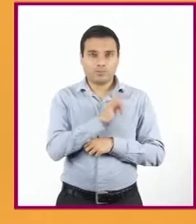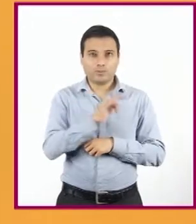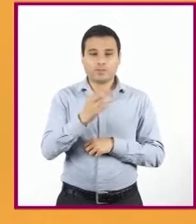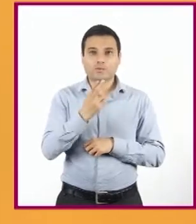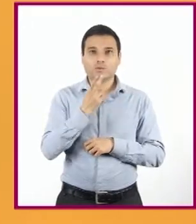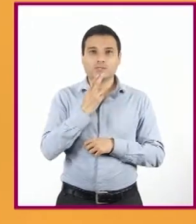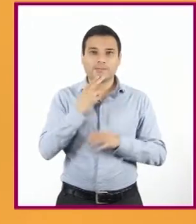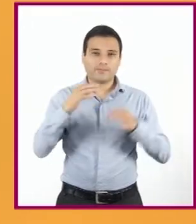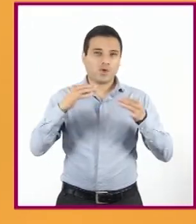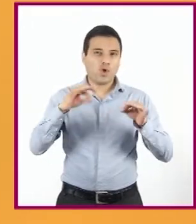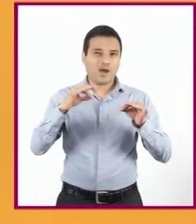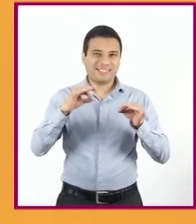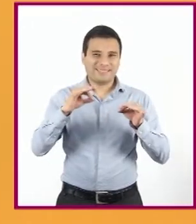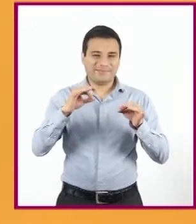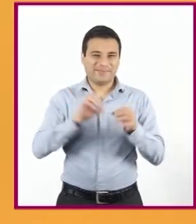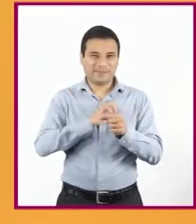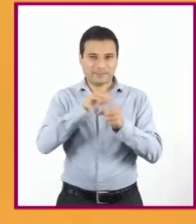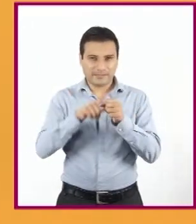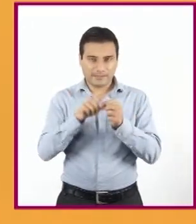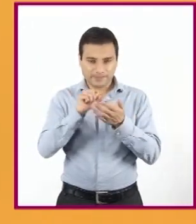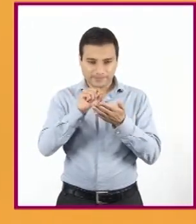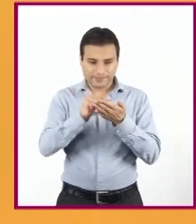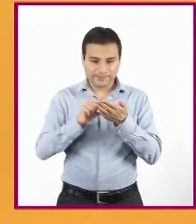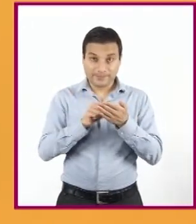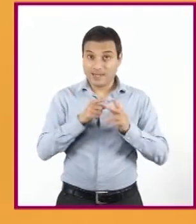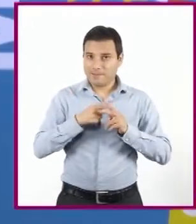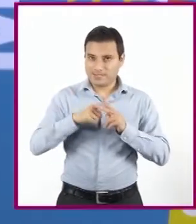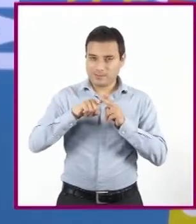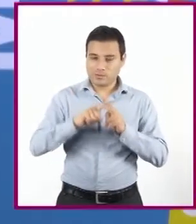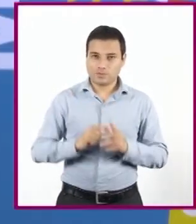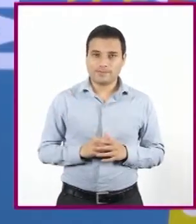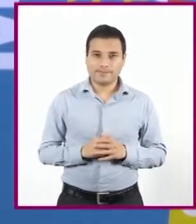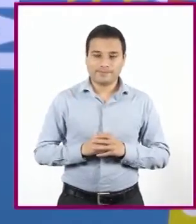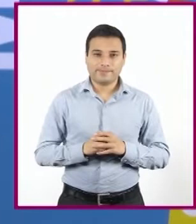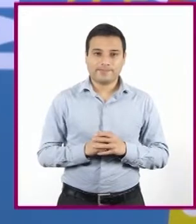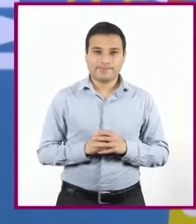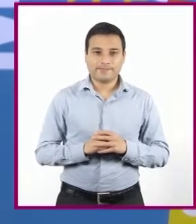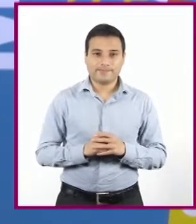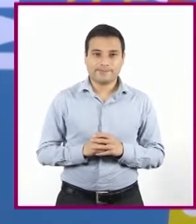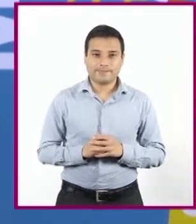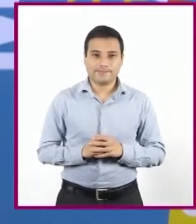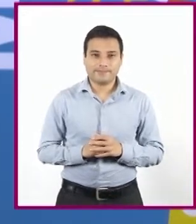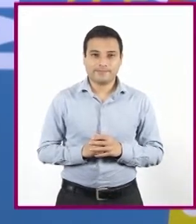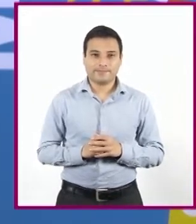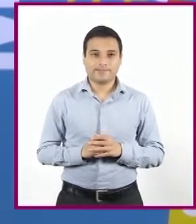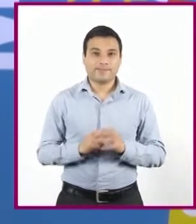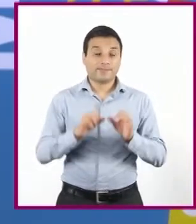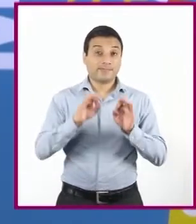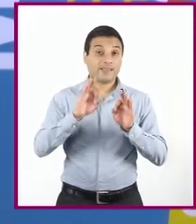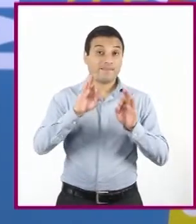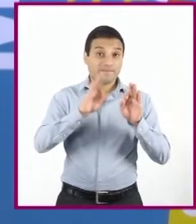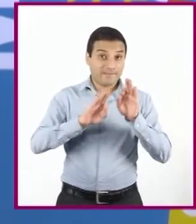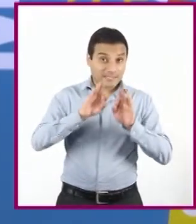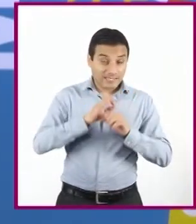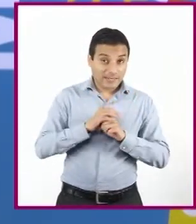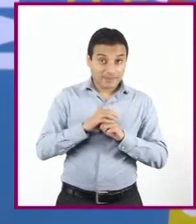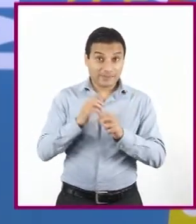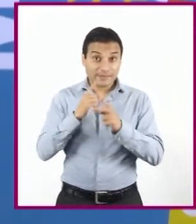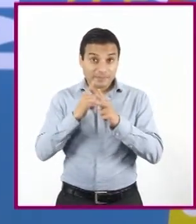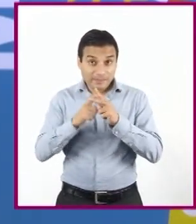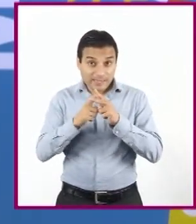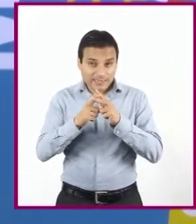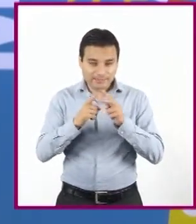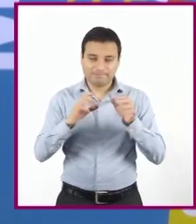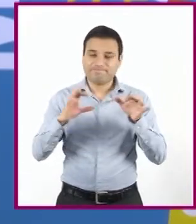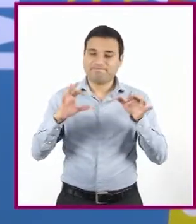hojas Ledger, punzón y regleta. ¡Comencemos! La física y las matemáticas se complementan